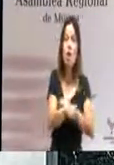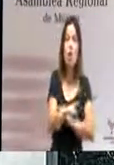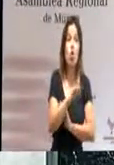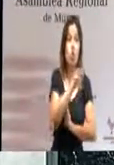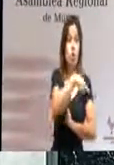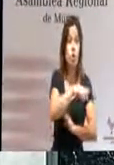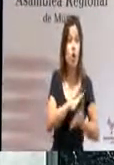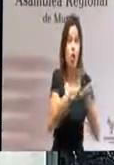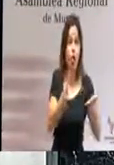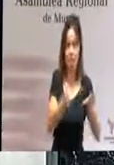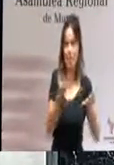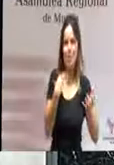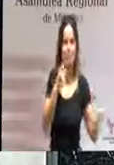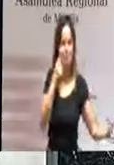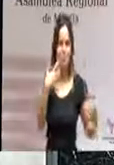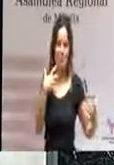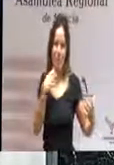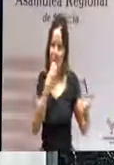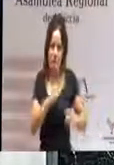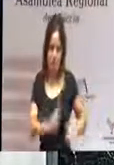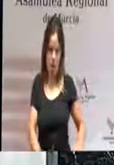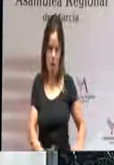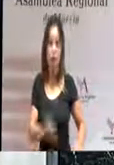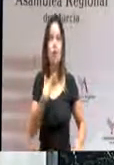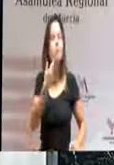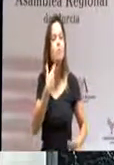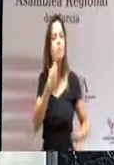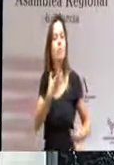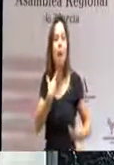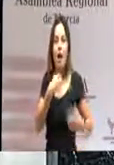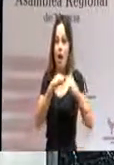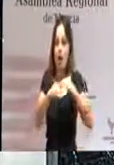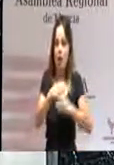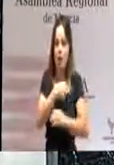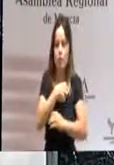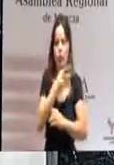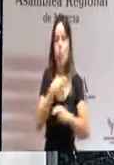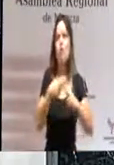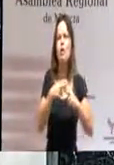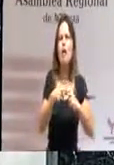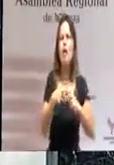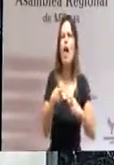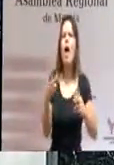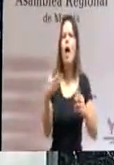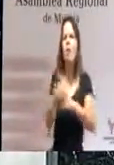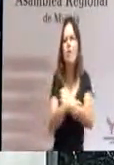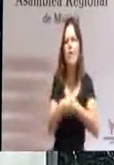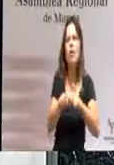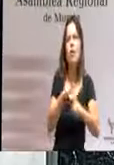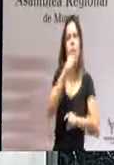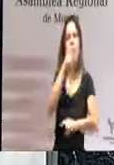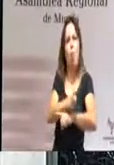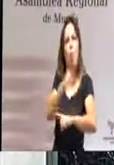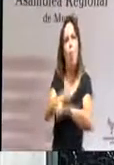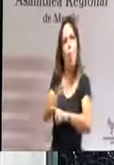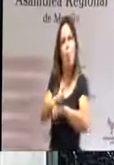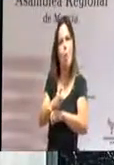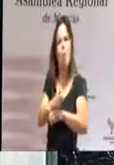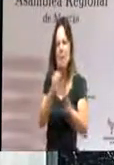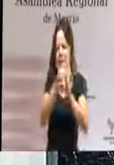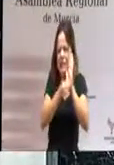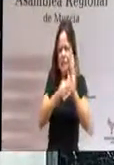ustedes impulsan. Se ha revelado lo insostenible e injusto de las políticas de austeridad aplicadas a rajatabla por su Gobierno.